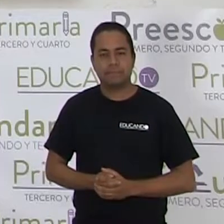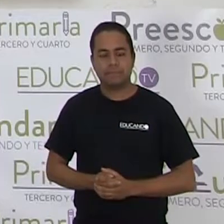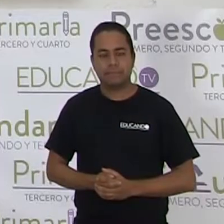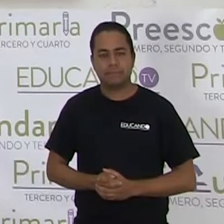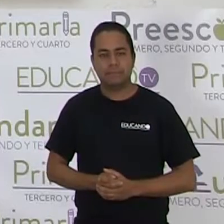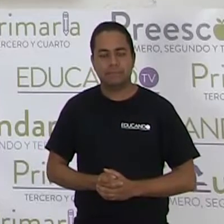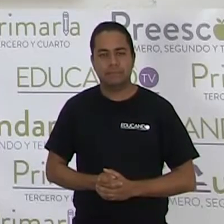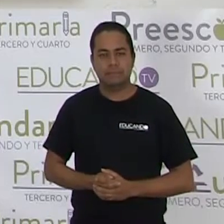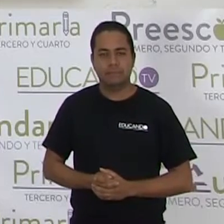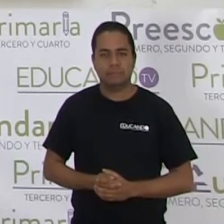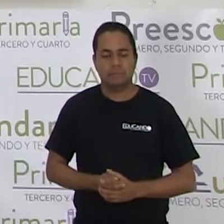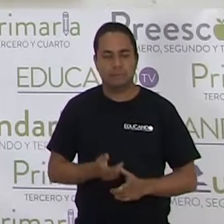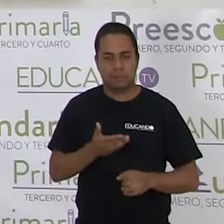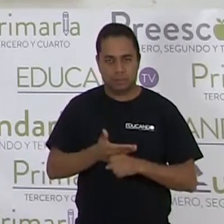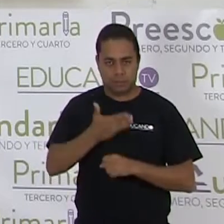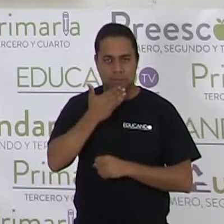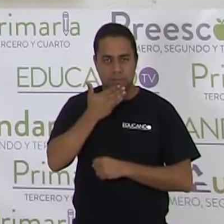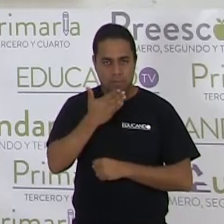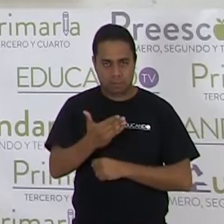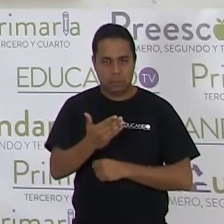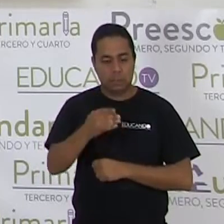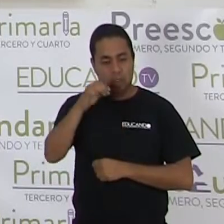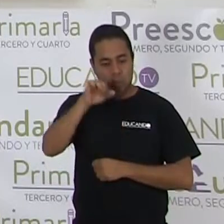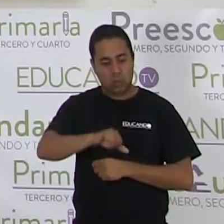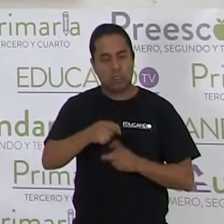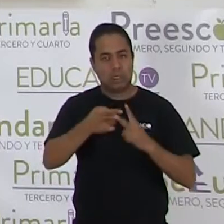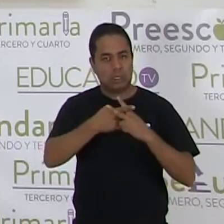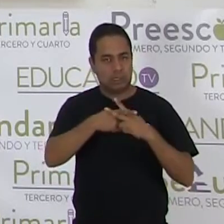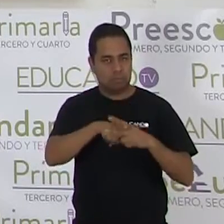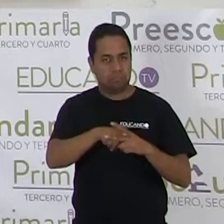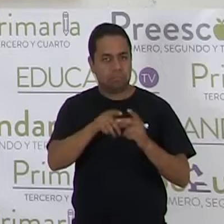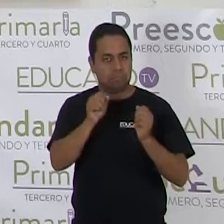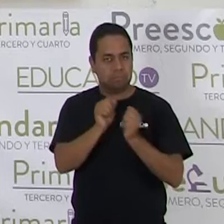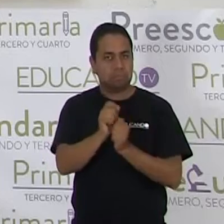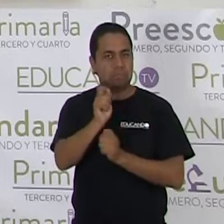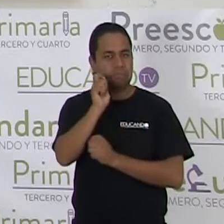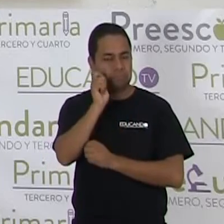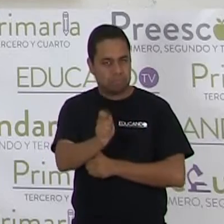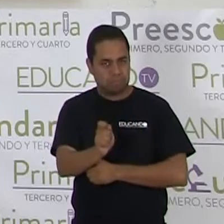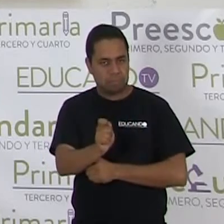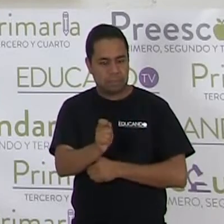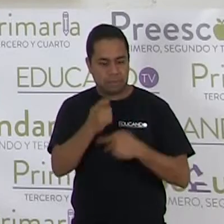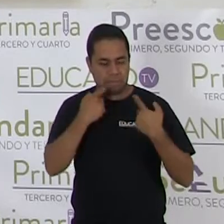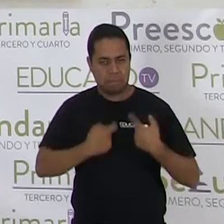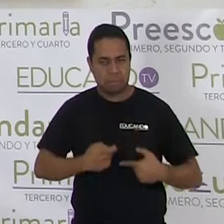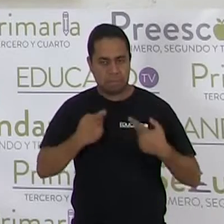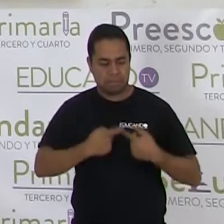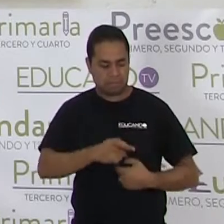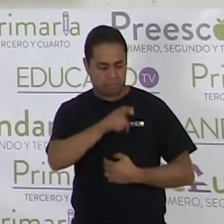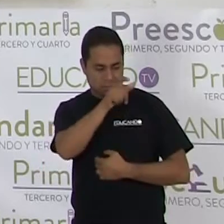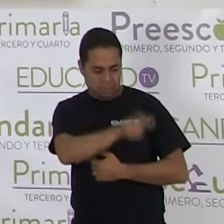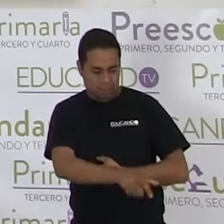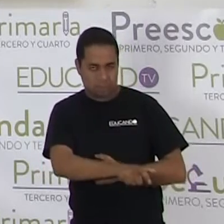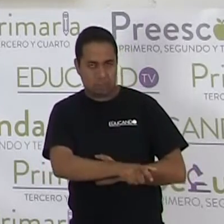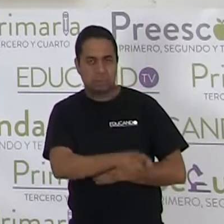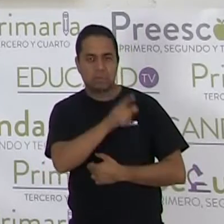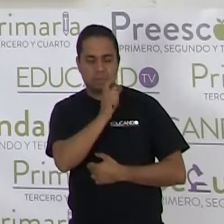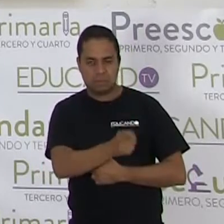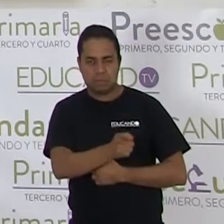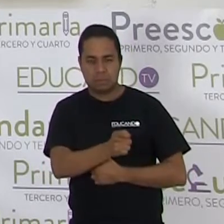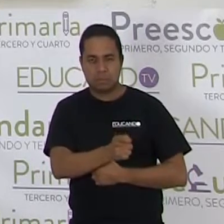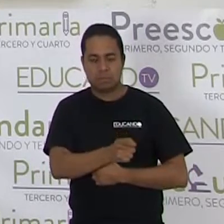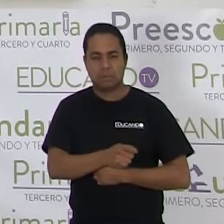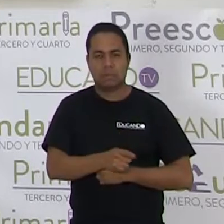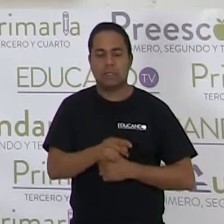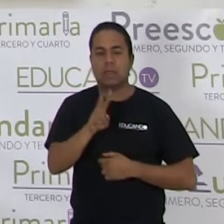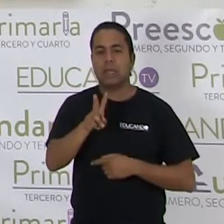hoy quiero empezar con lo que son los personajes. Los personajes son